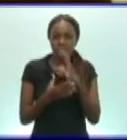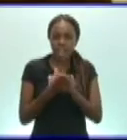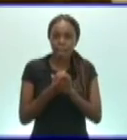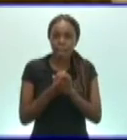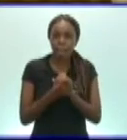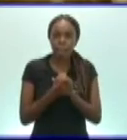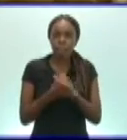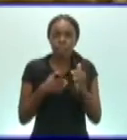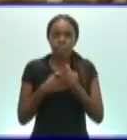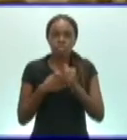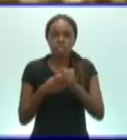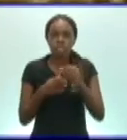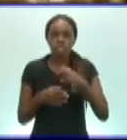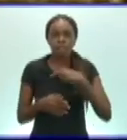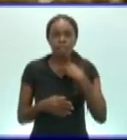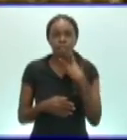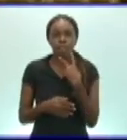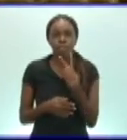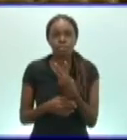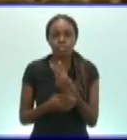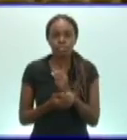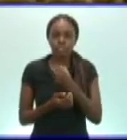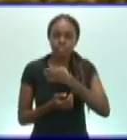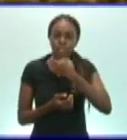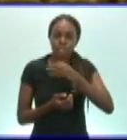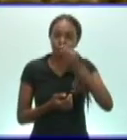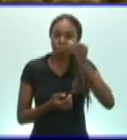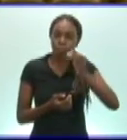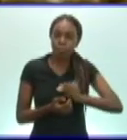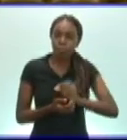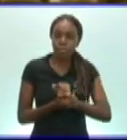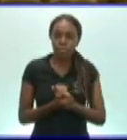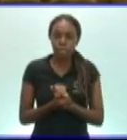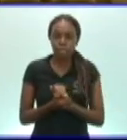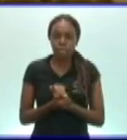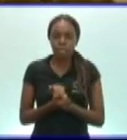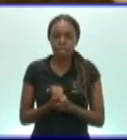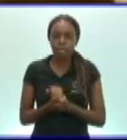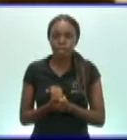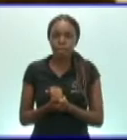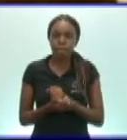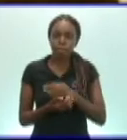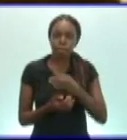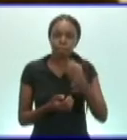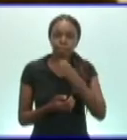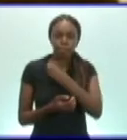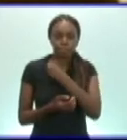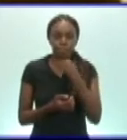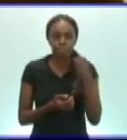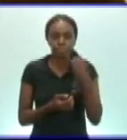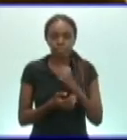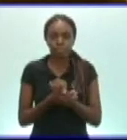la potente voz de Carlos Pérez, entonan La Bayamesa.